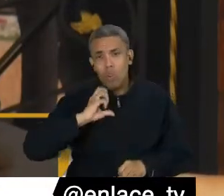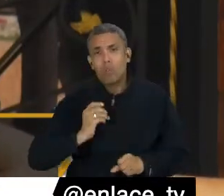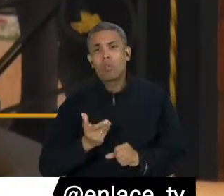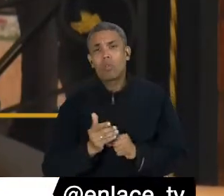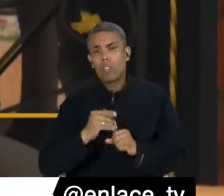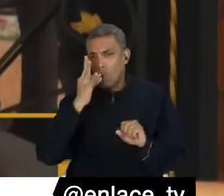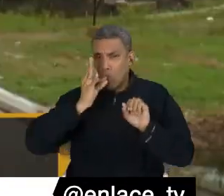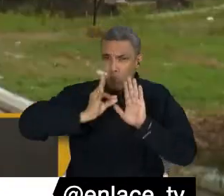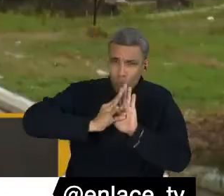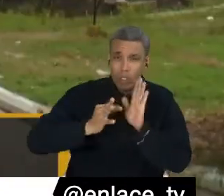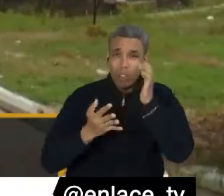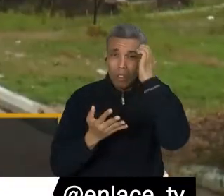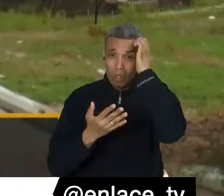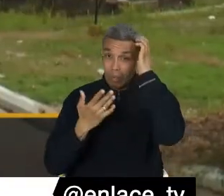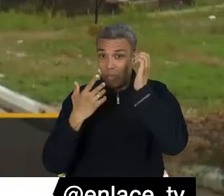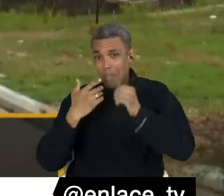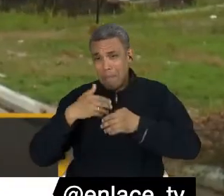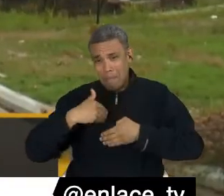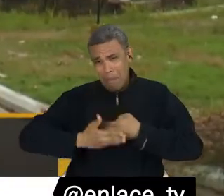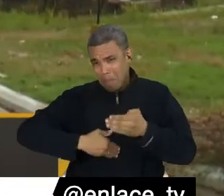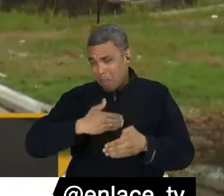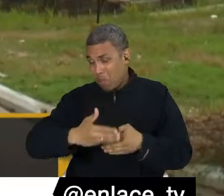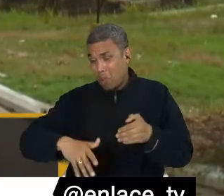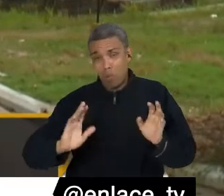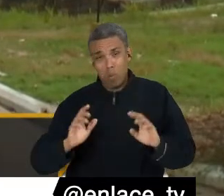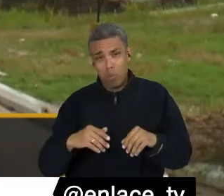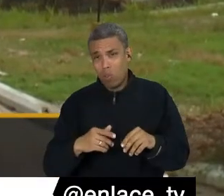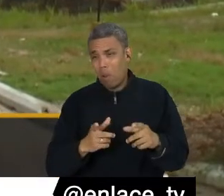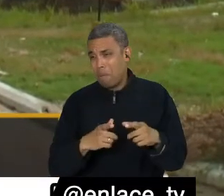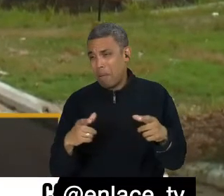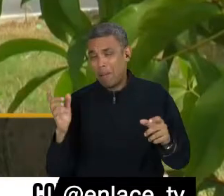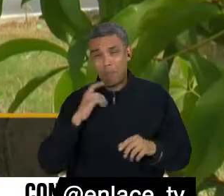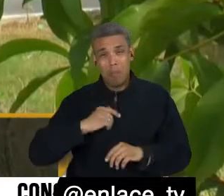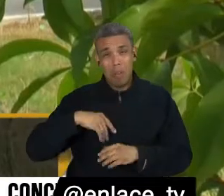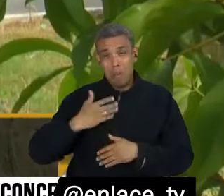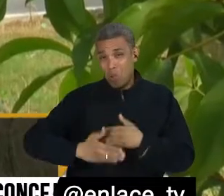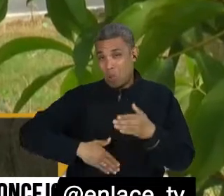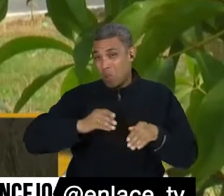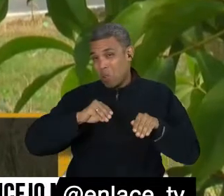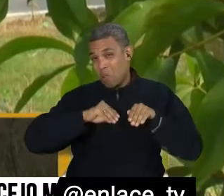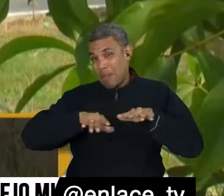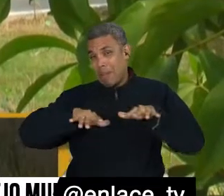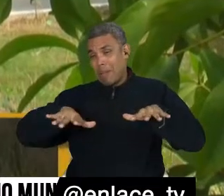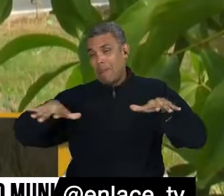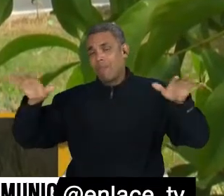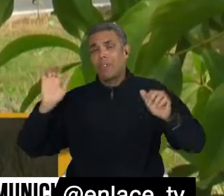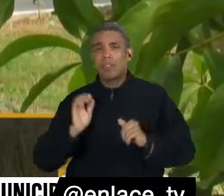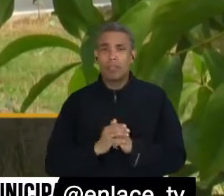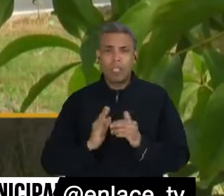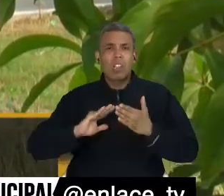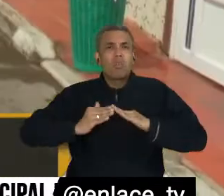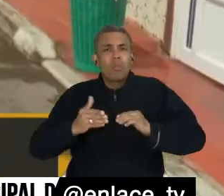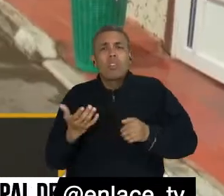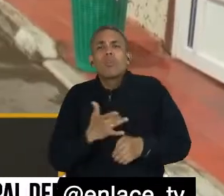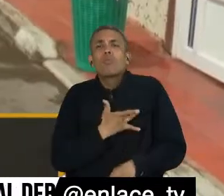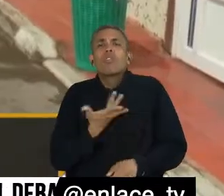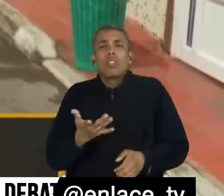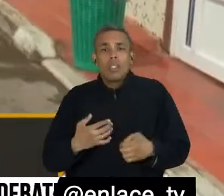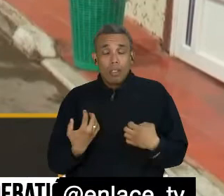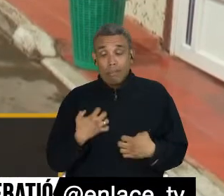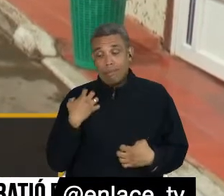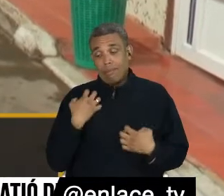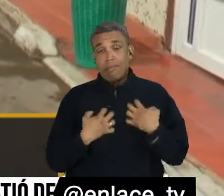atrás. Es preocupante cómo se ha venido incrementando la inseguridad en nuestra comuna. El temor se